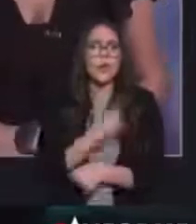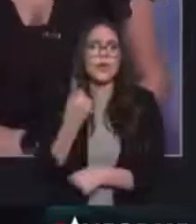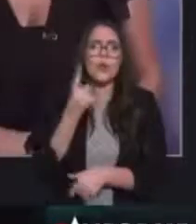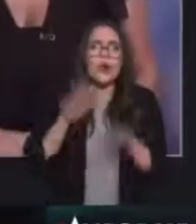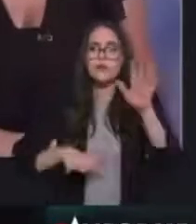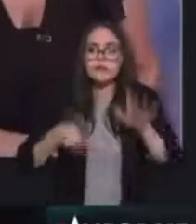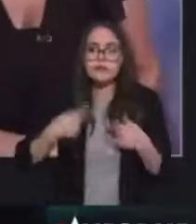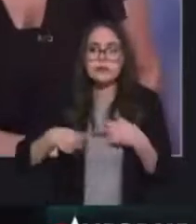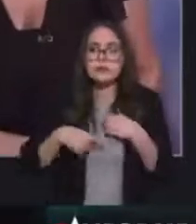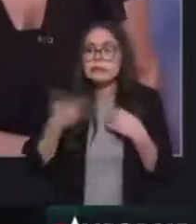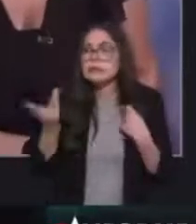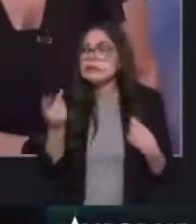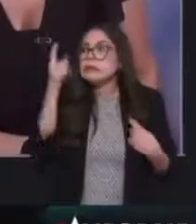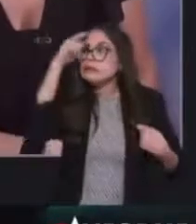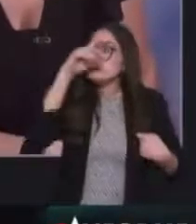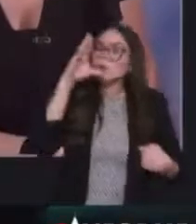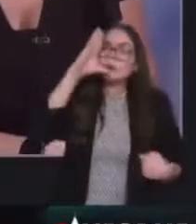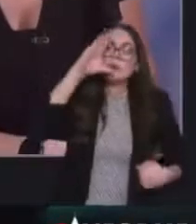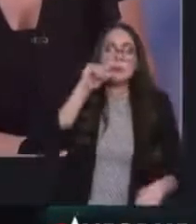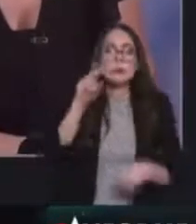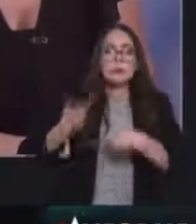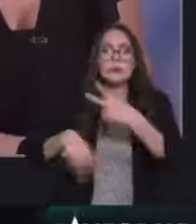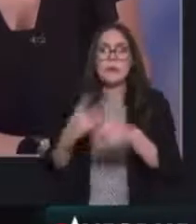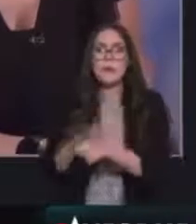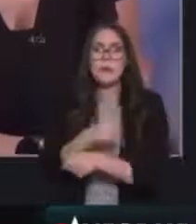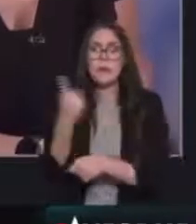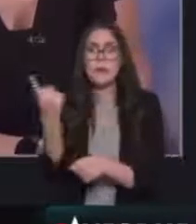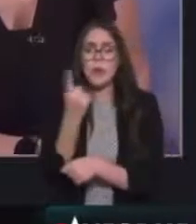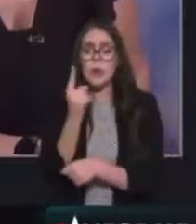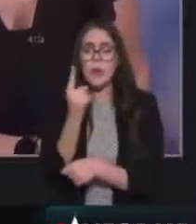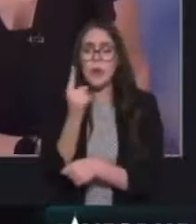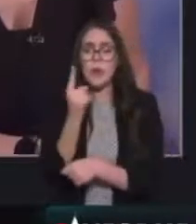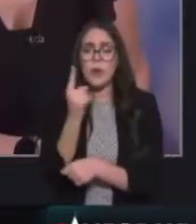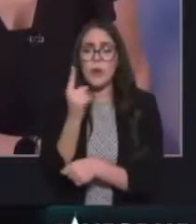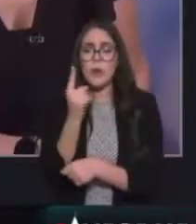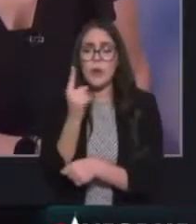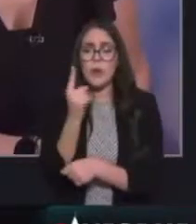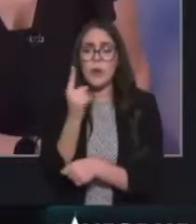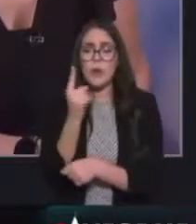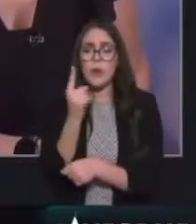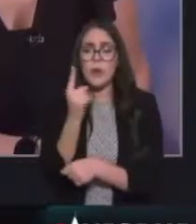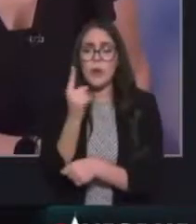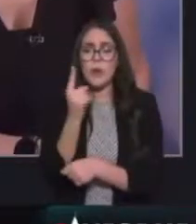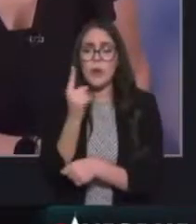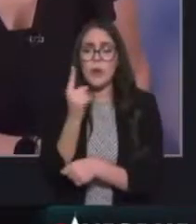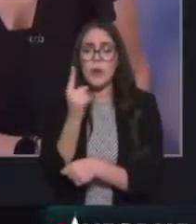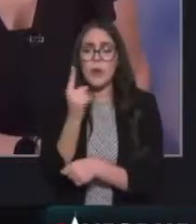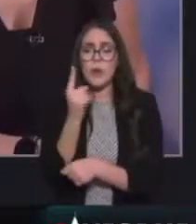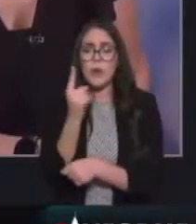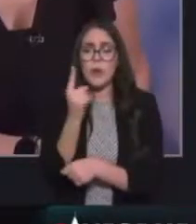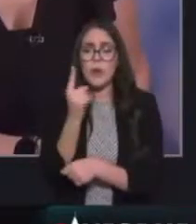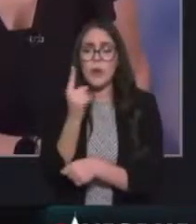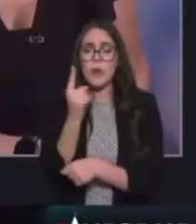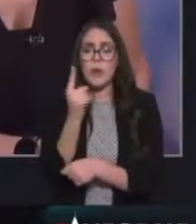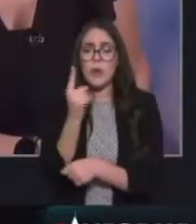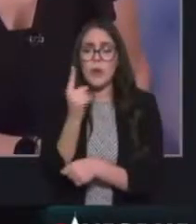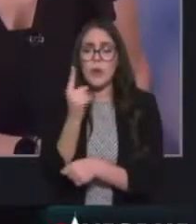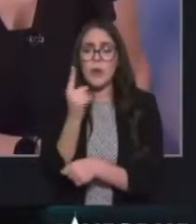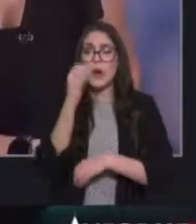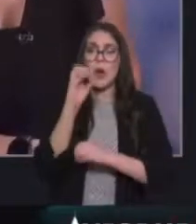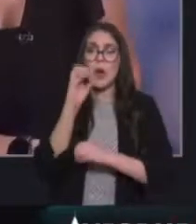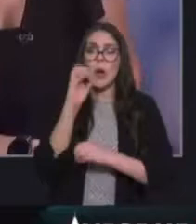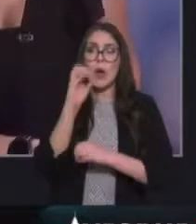de las personas a participar, fue que pusieron 1/3 de las casillas que se habían puesto en la elección constitucional, y